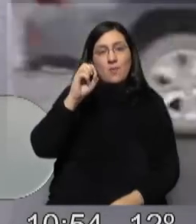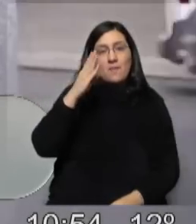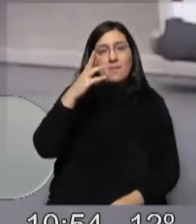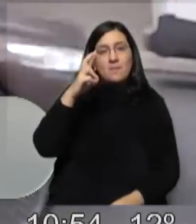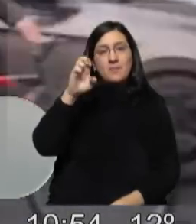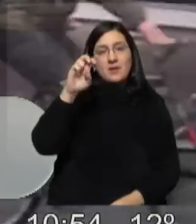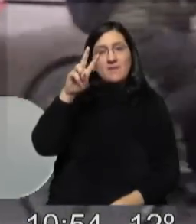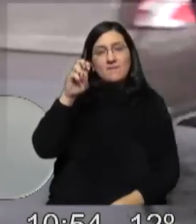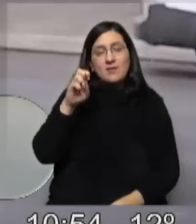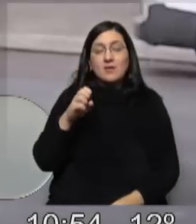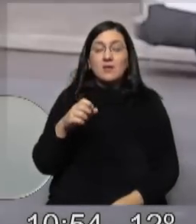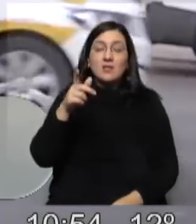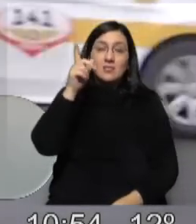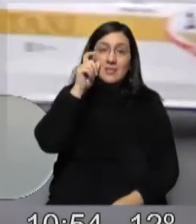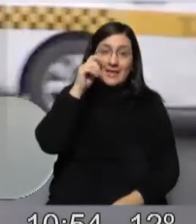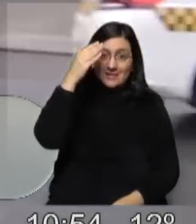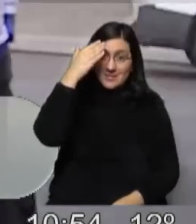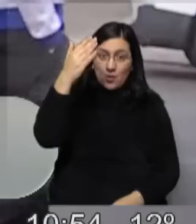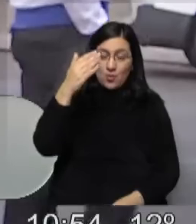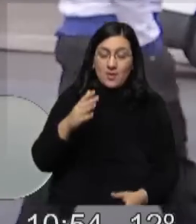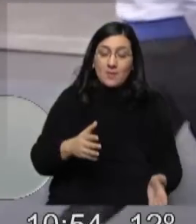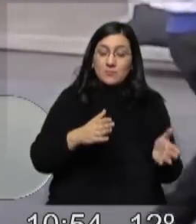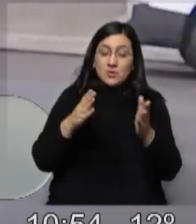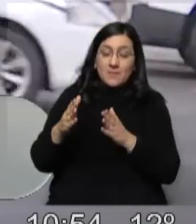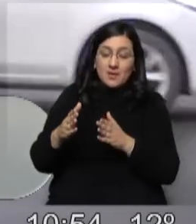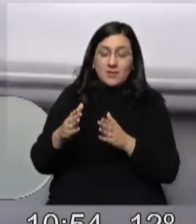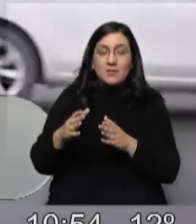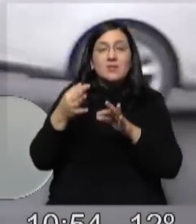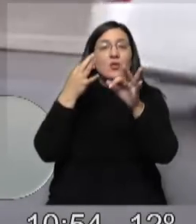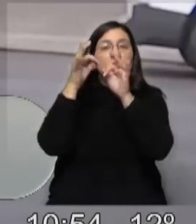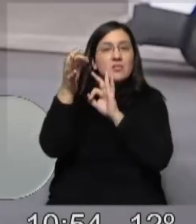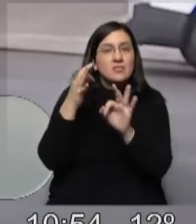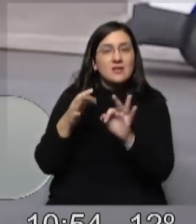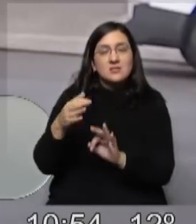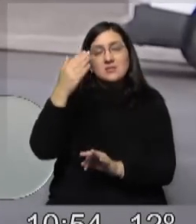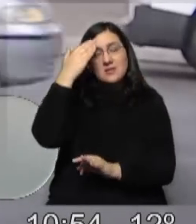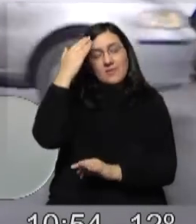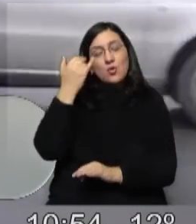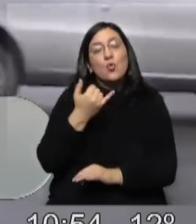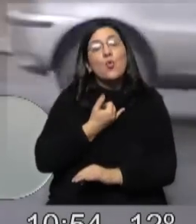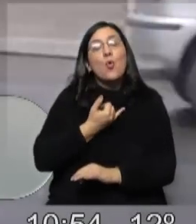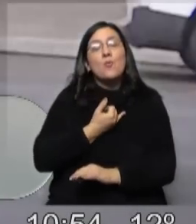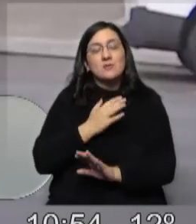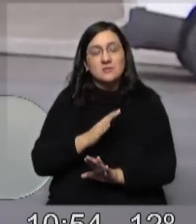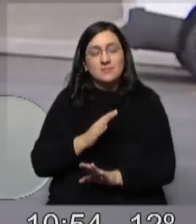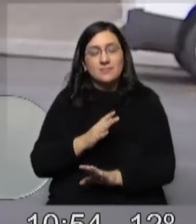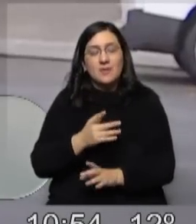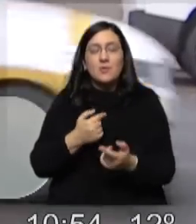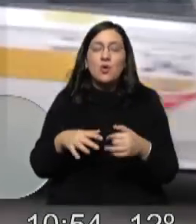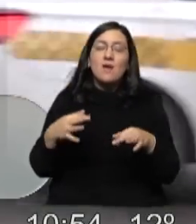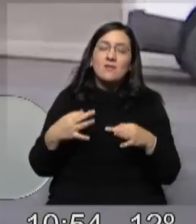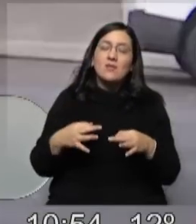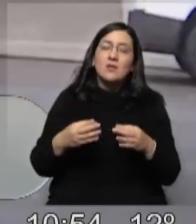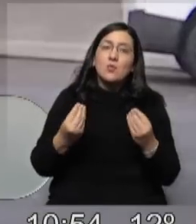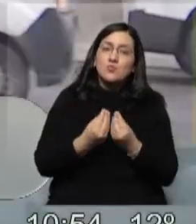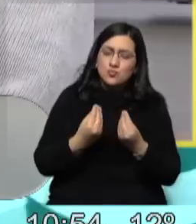Eduardo, Tania te saluda por acá. Más allá de llegar a los pormenores de saber cómo es que sucede este caso. Lo cierto es que